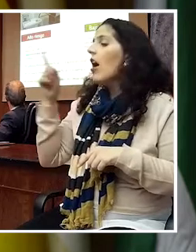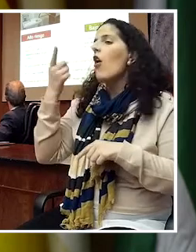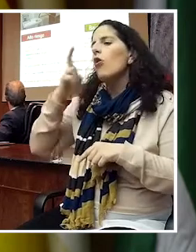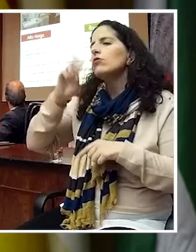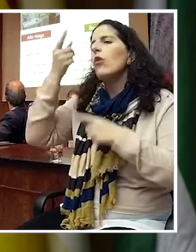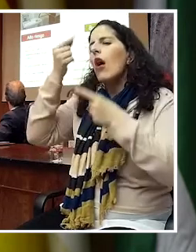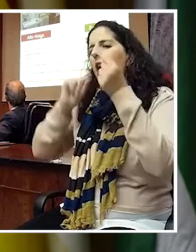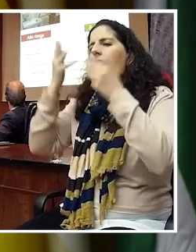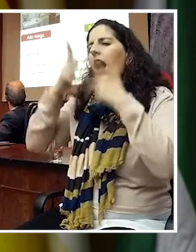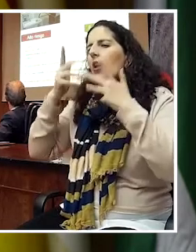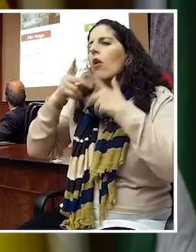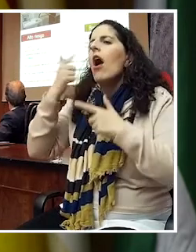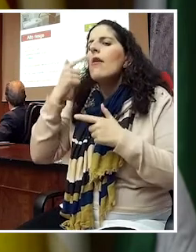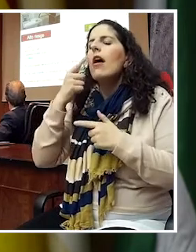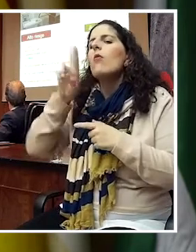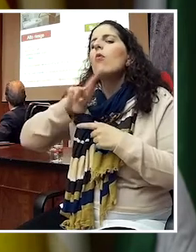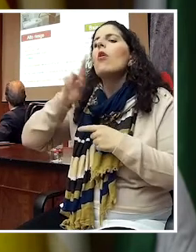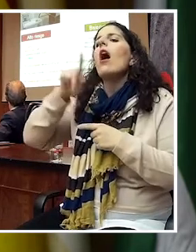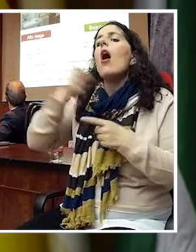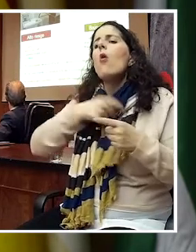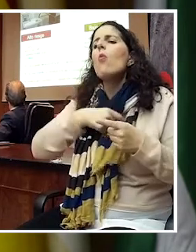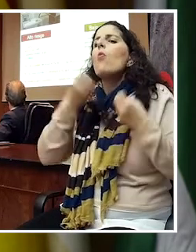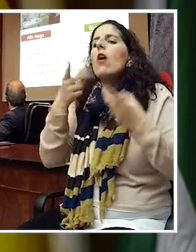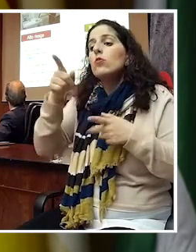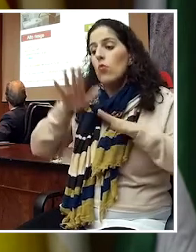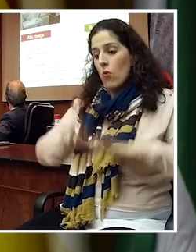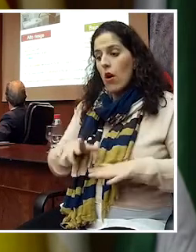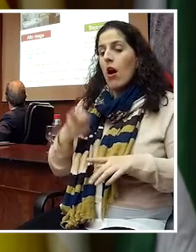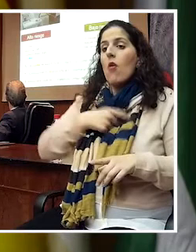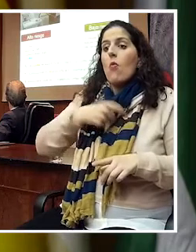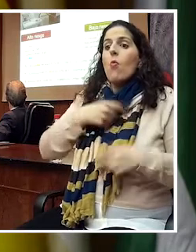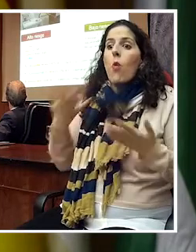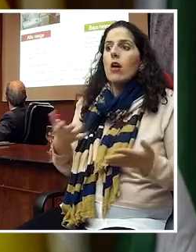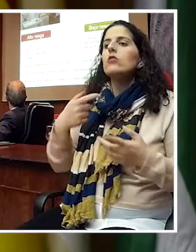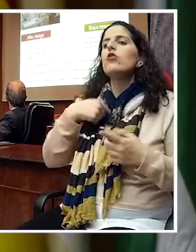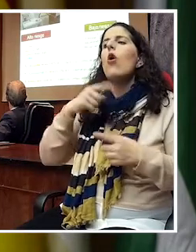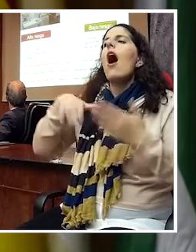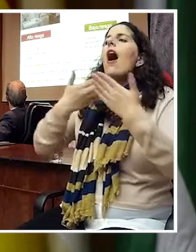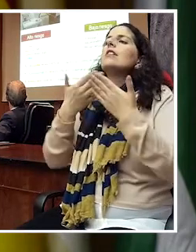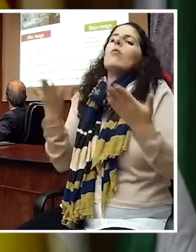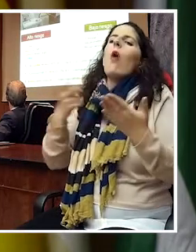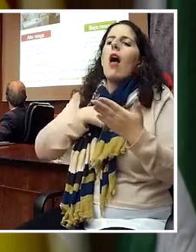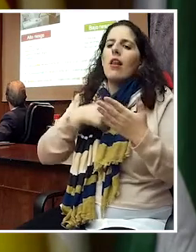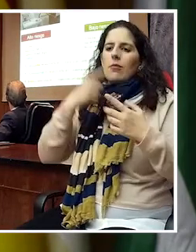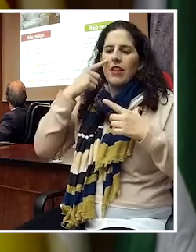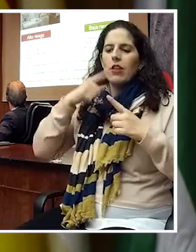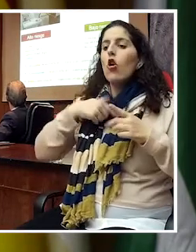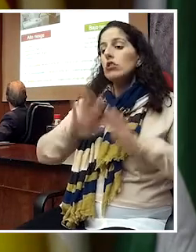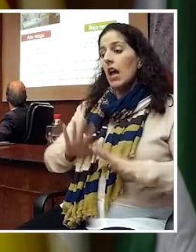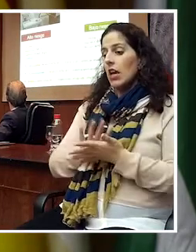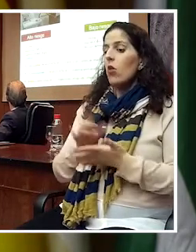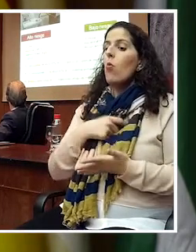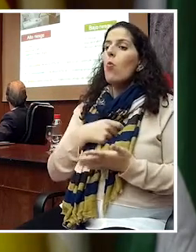que utiliza la frecuencia cardíaca de reposo y el porcentaje de intensidad que nosotros queremos trabajar, ¿no? Se multiplica, si es el